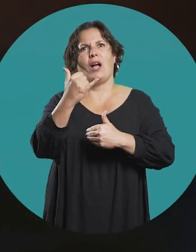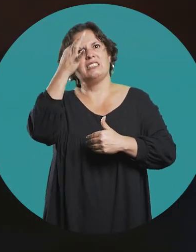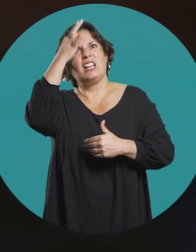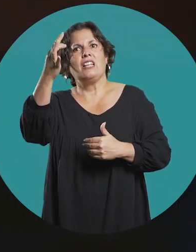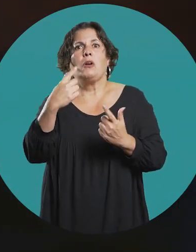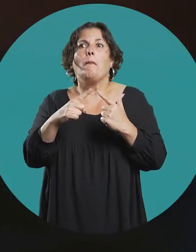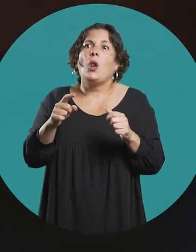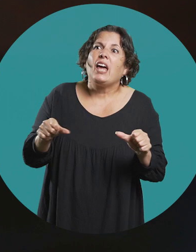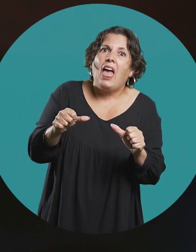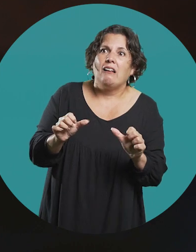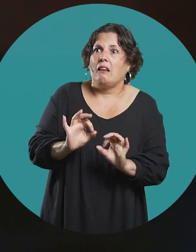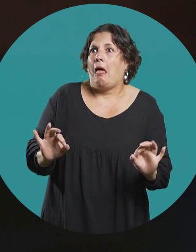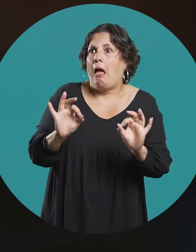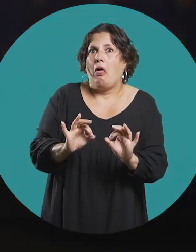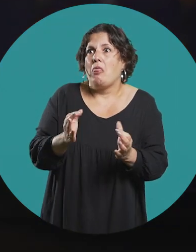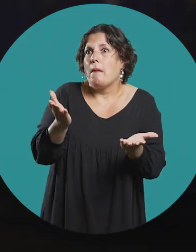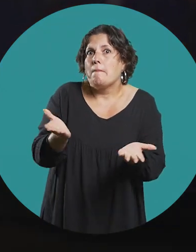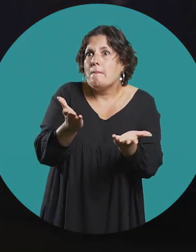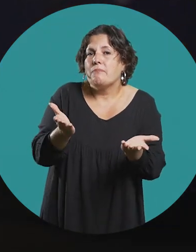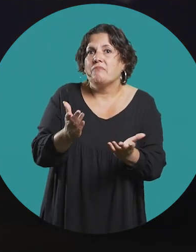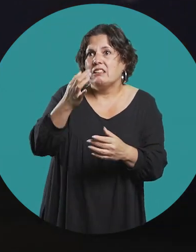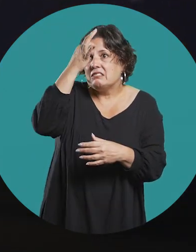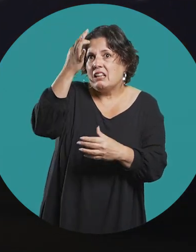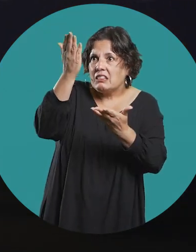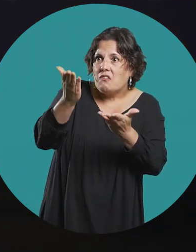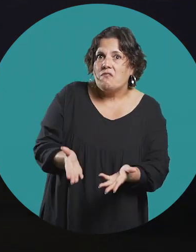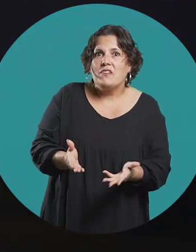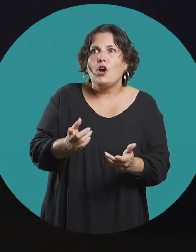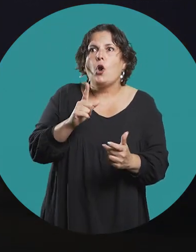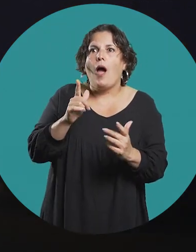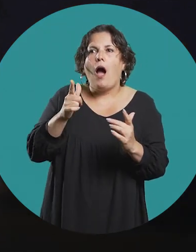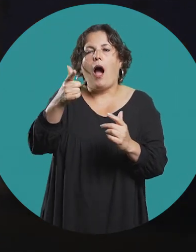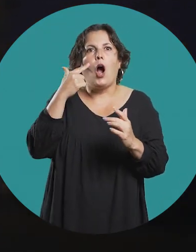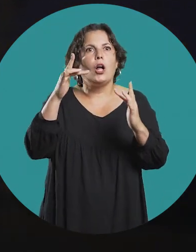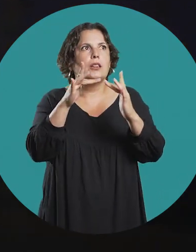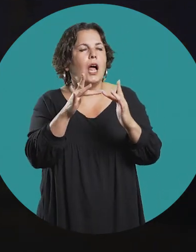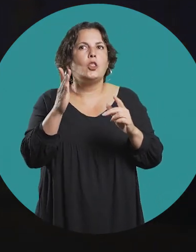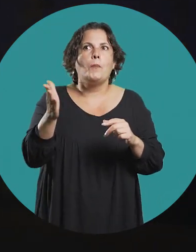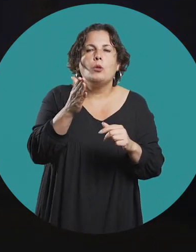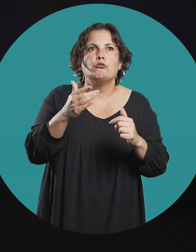nadie usa realmente esos científicos en el sentido de poder conectarlos